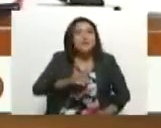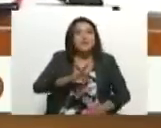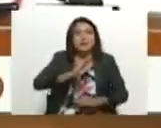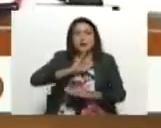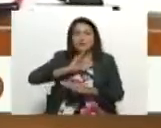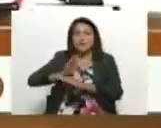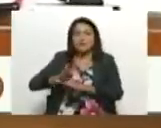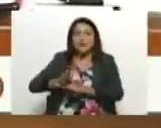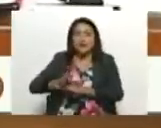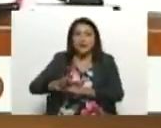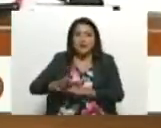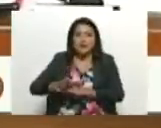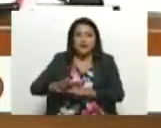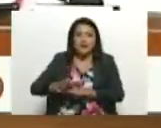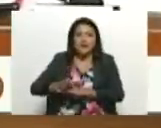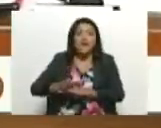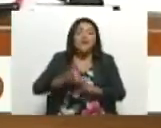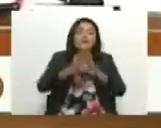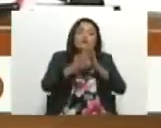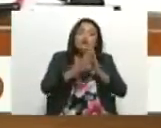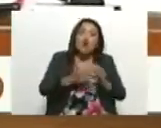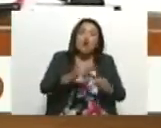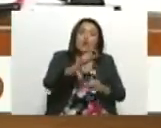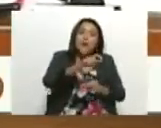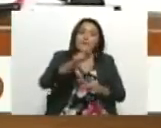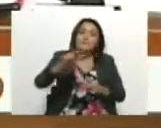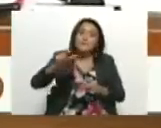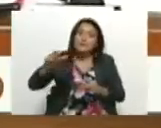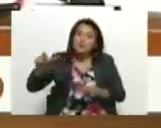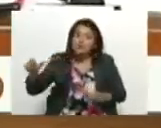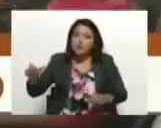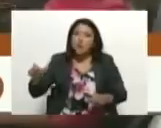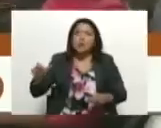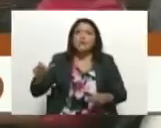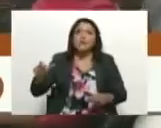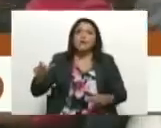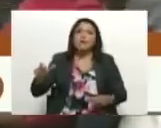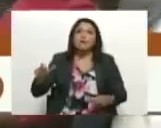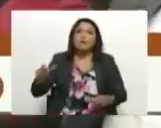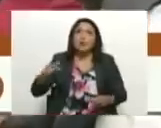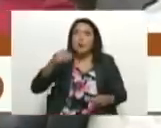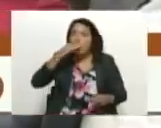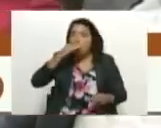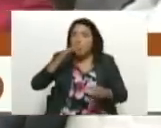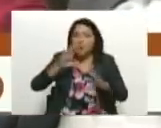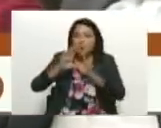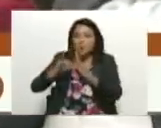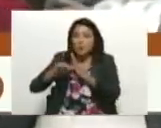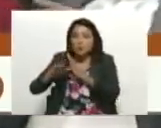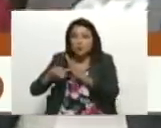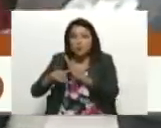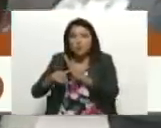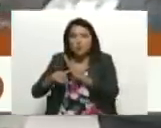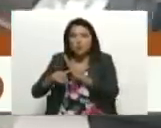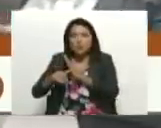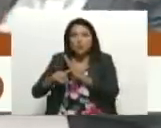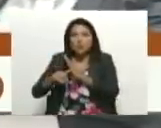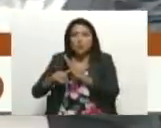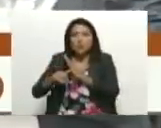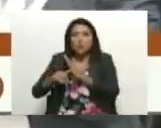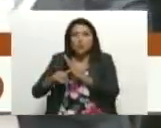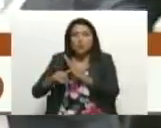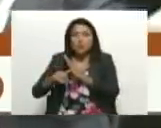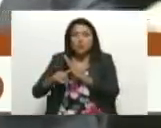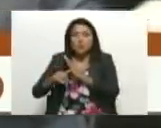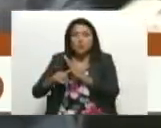lo sepa el testaferro. Que lo sepa el que le guarda los reales, el que le guarda las propiedades al corrupto. Que vamos tras ellos y que